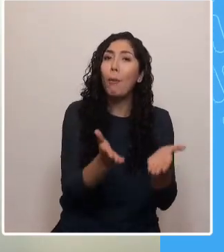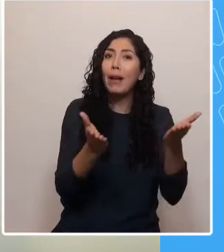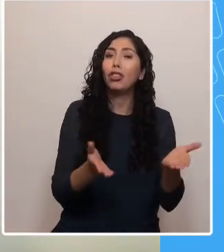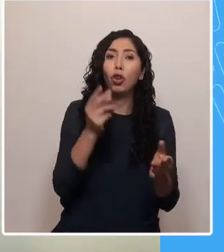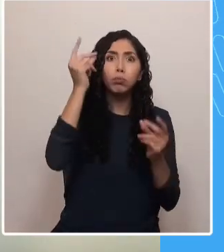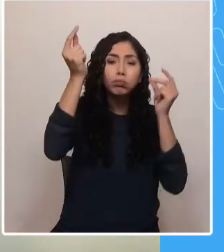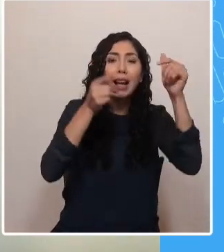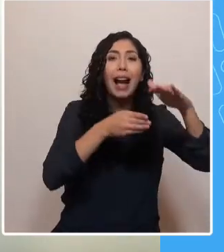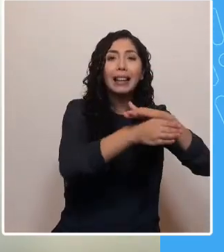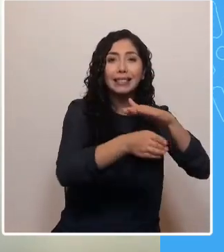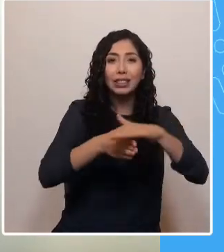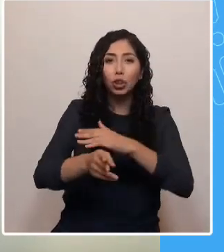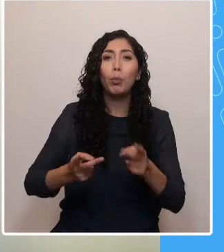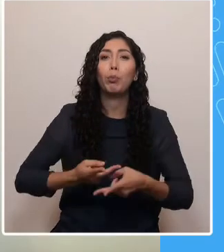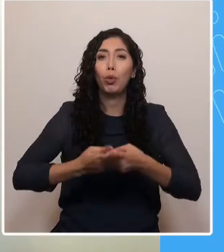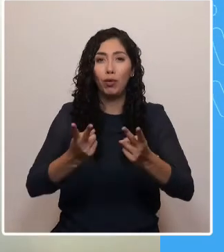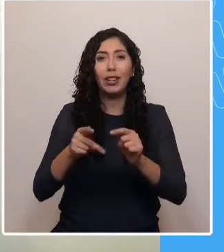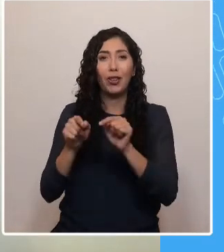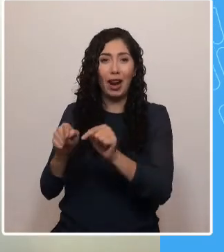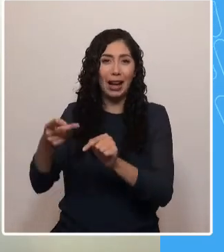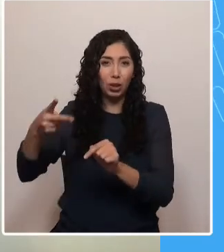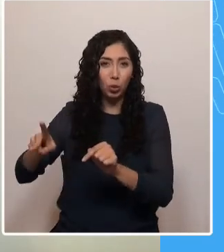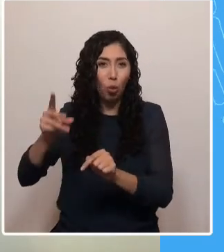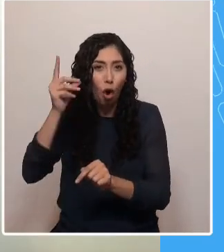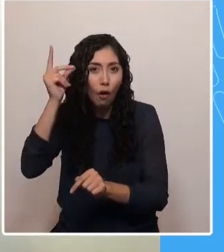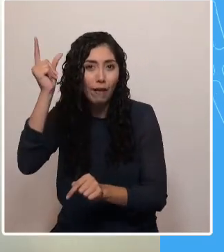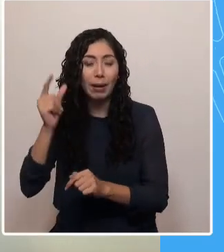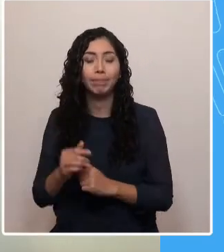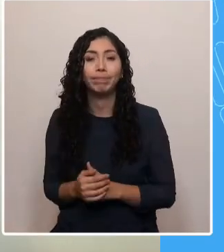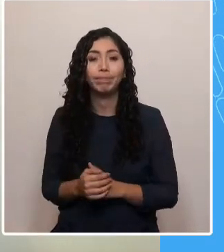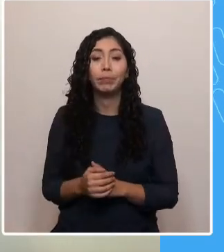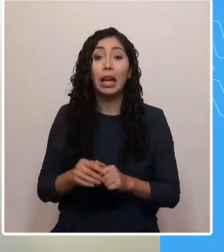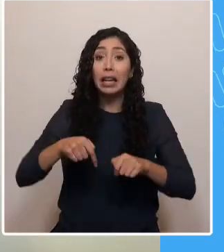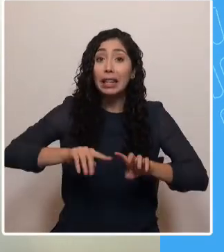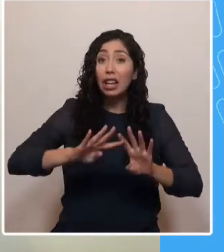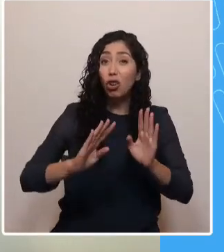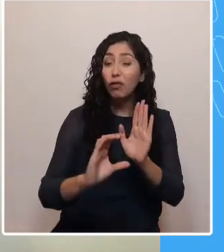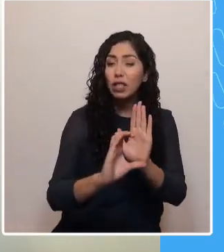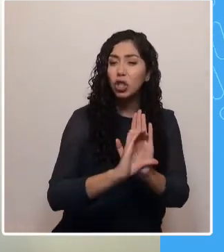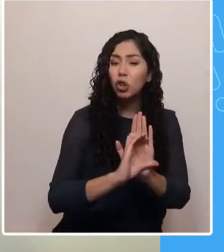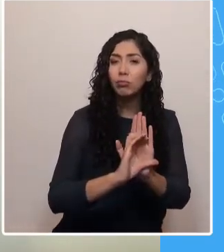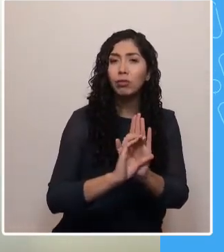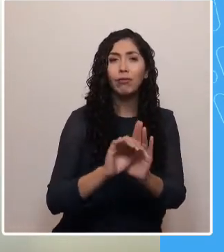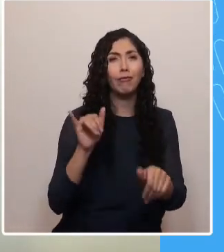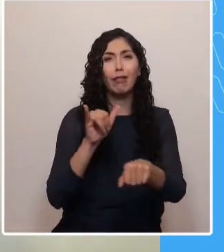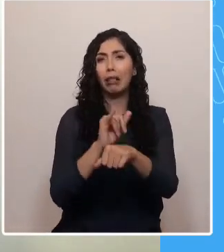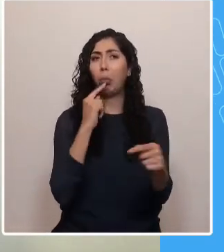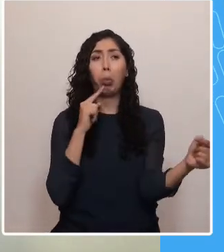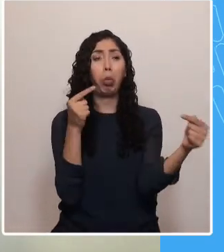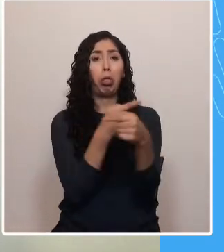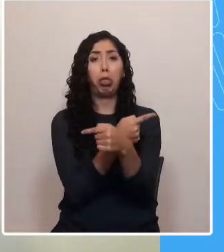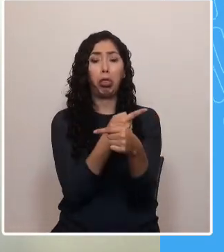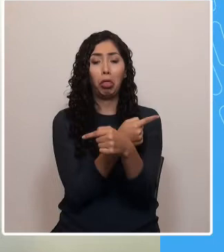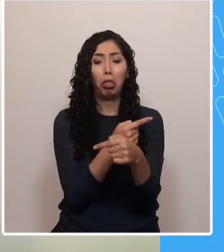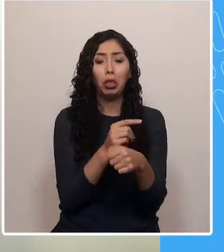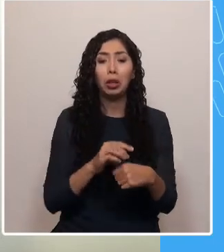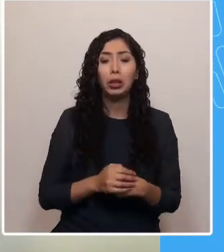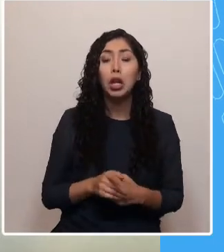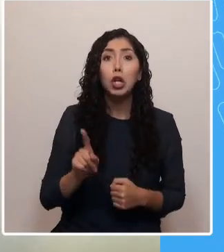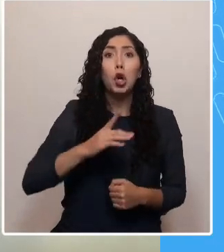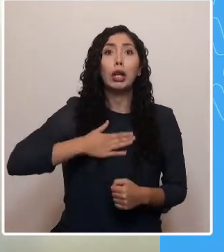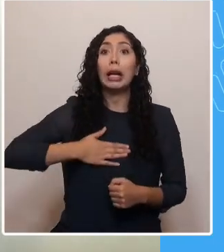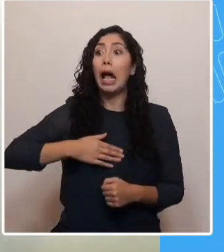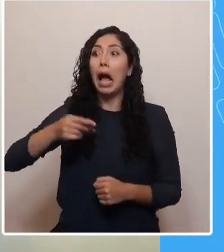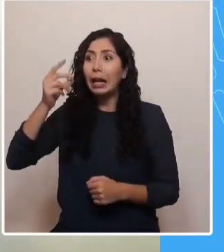acceso público a la misma. Lamentablemente se ha instalado en esta convención la falsa dicotomía de que la protección se opone a la divulgación de las creaciones intelectuales. Esto